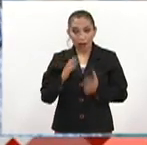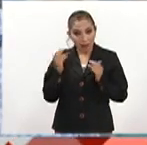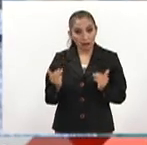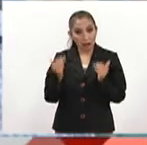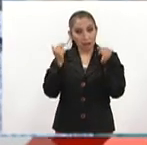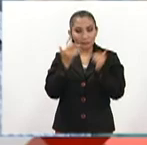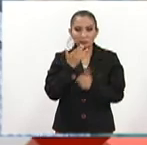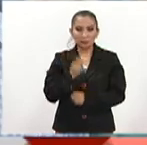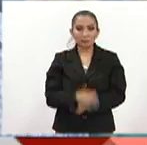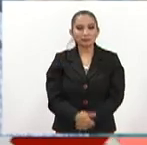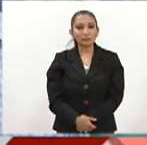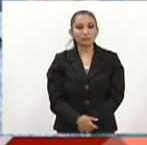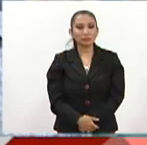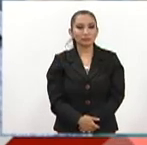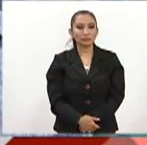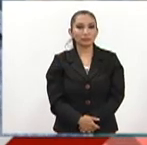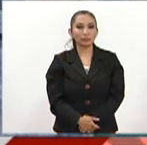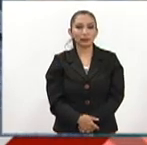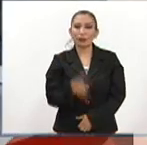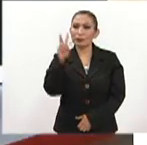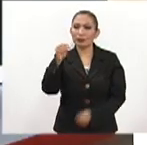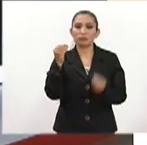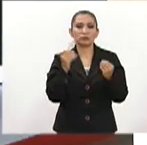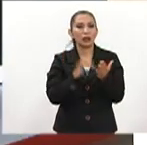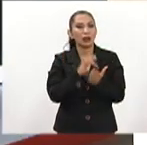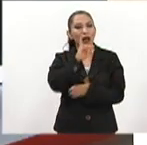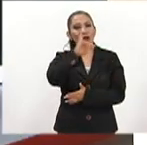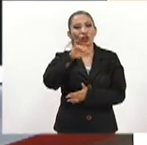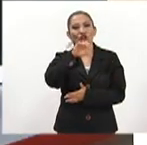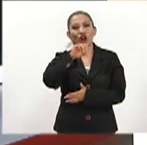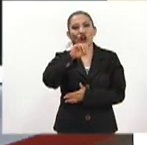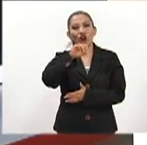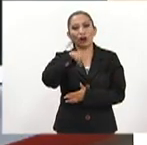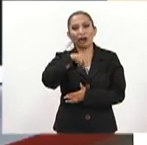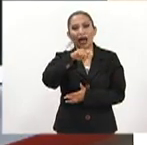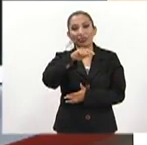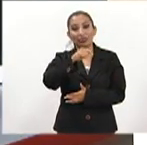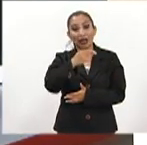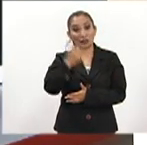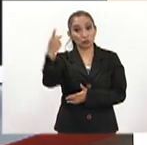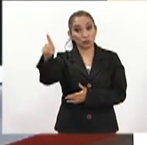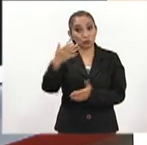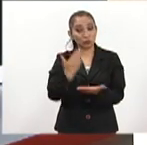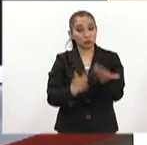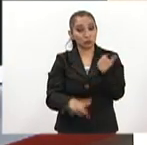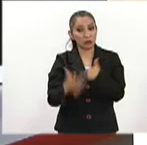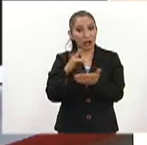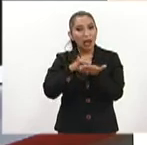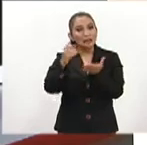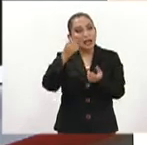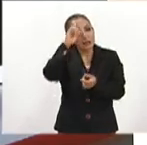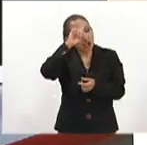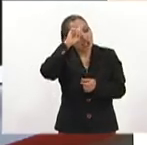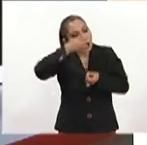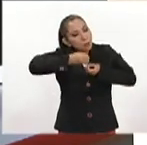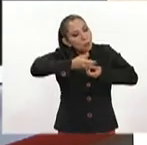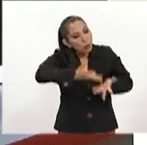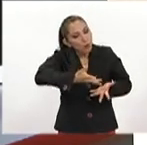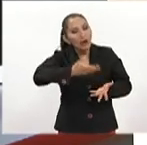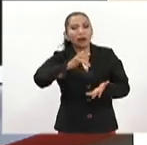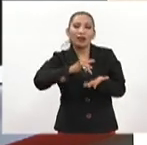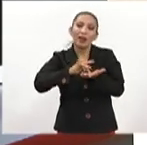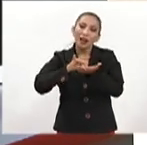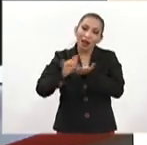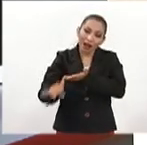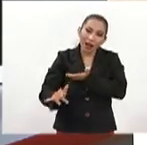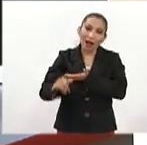sea sencillo. Claro. Pues en verdad, muchas gracias, Jonathan Hernández, por platicarnos tu caso de éxito. Gracias por compartirnos tus consejos y gracias también,